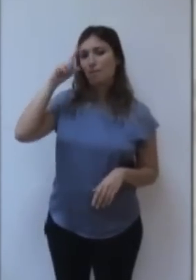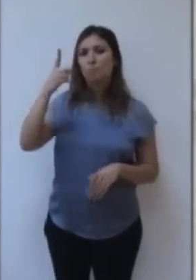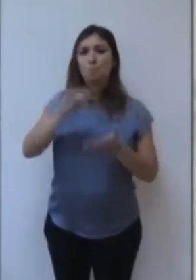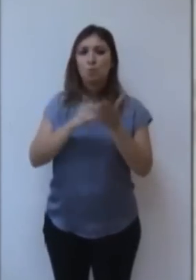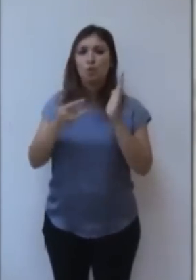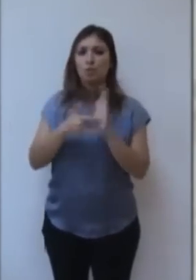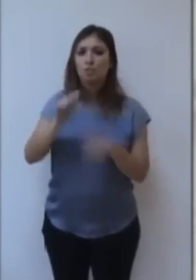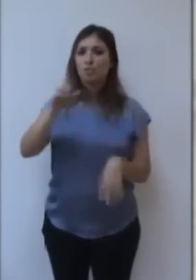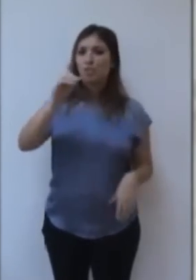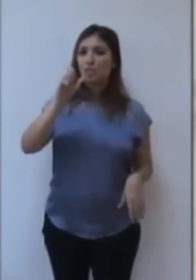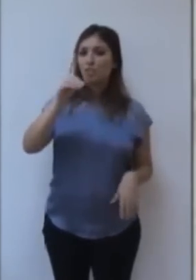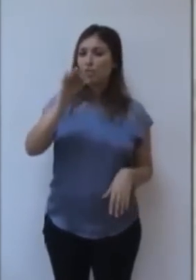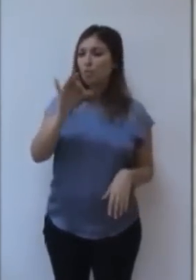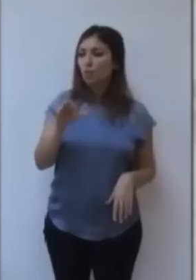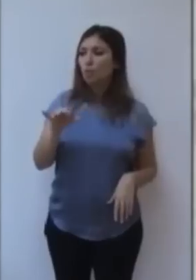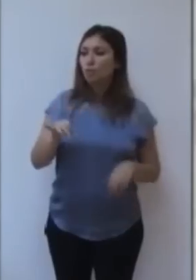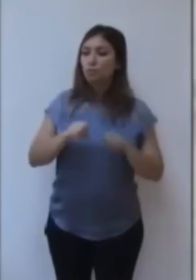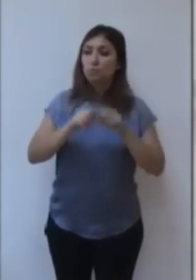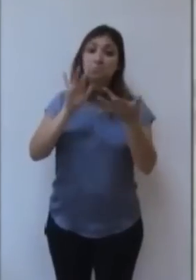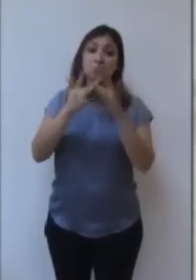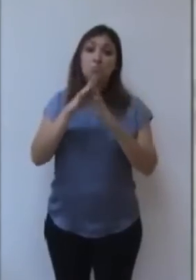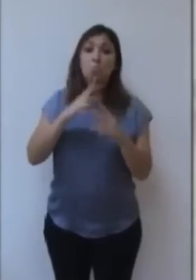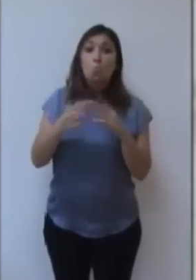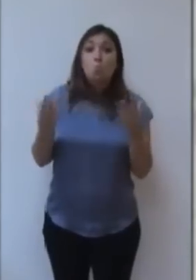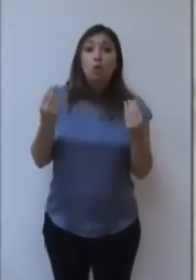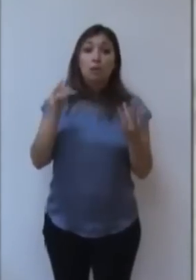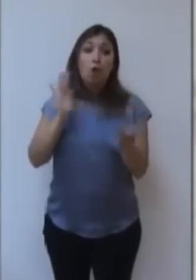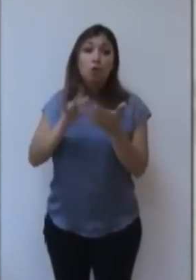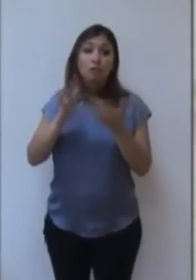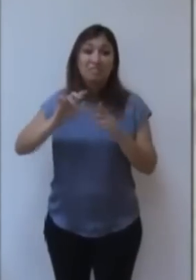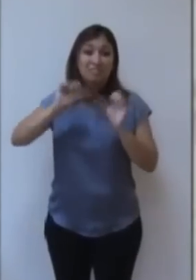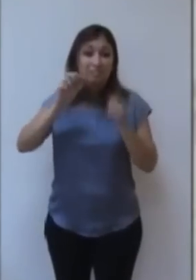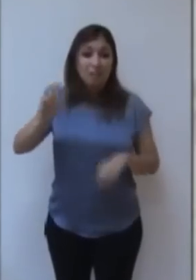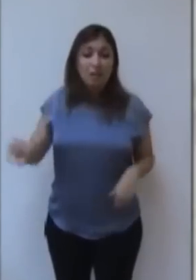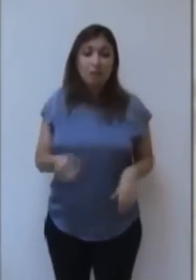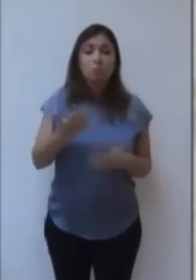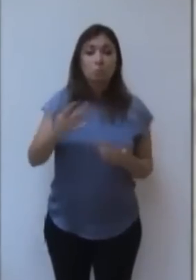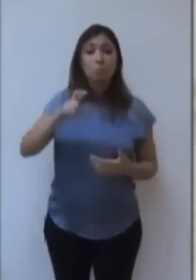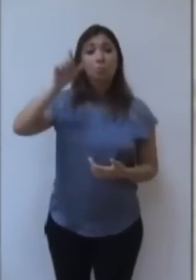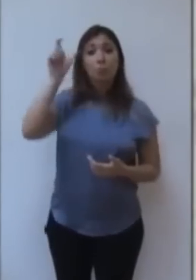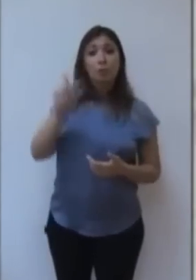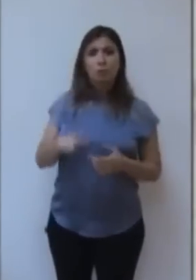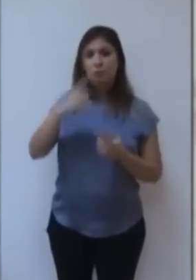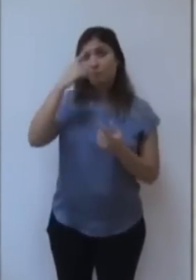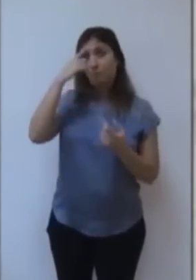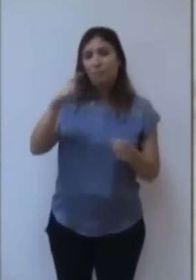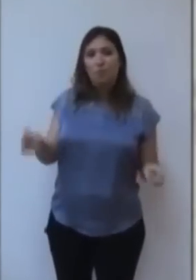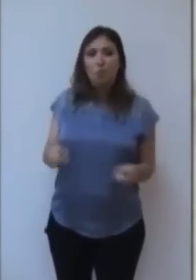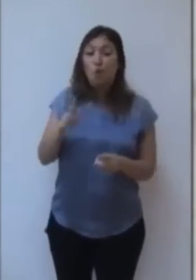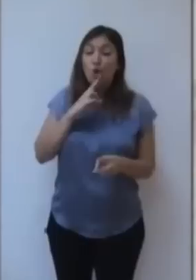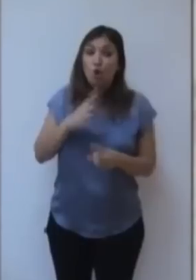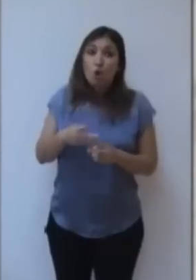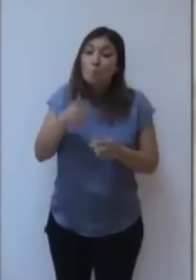se llama B2, que es para una mesa multicontacto, y la persona que ha desarrollado, el informático, no sé muy bien